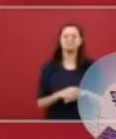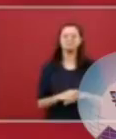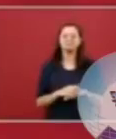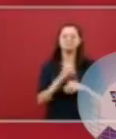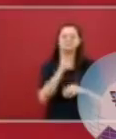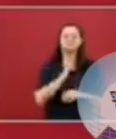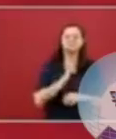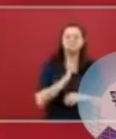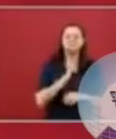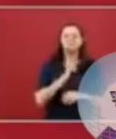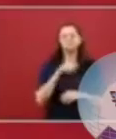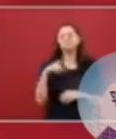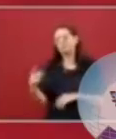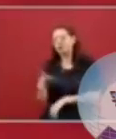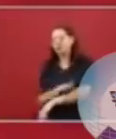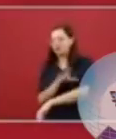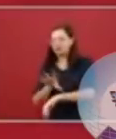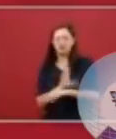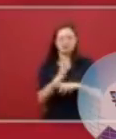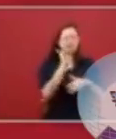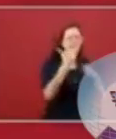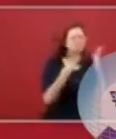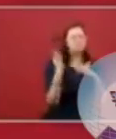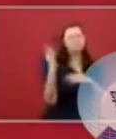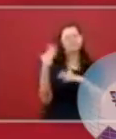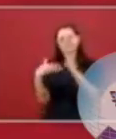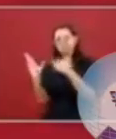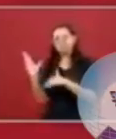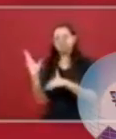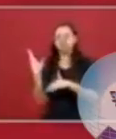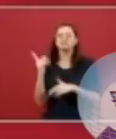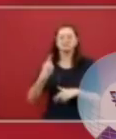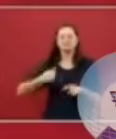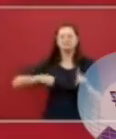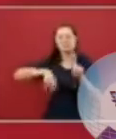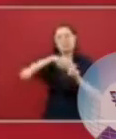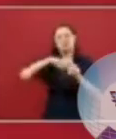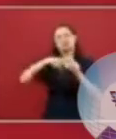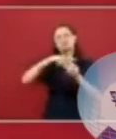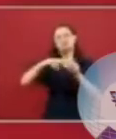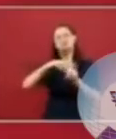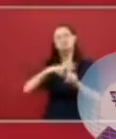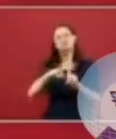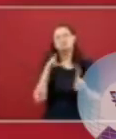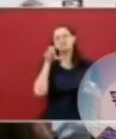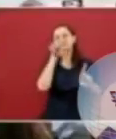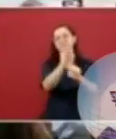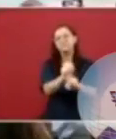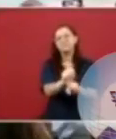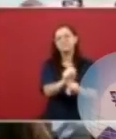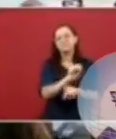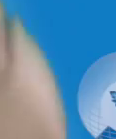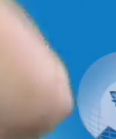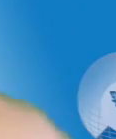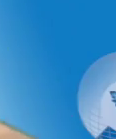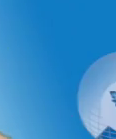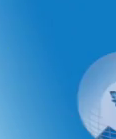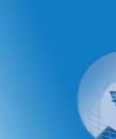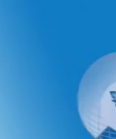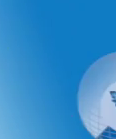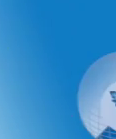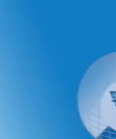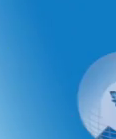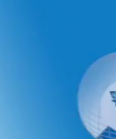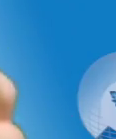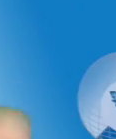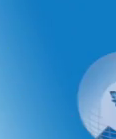petrolera y a la industria eléctrica, y estamos optimistas que lo vamos a lograr. ¡Wow, wow,